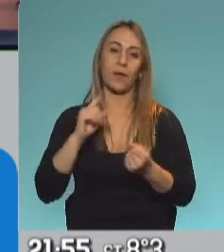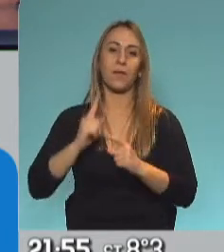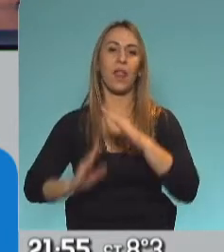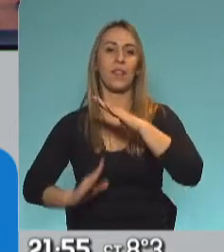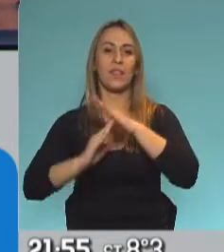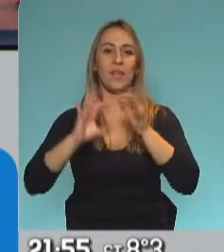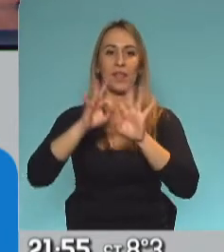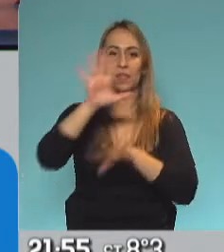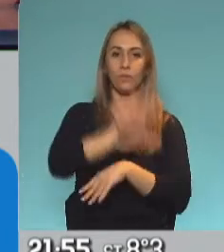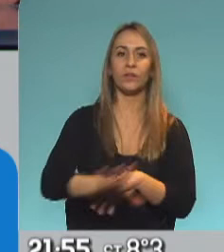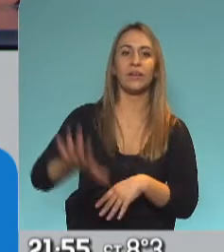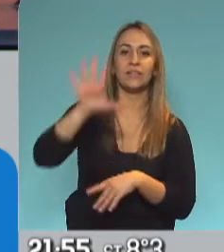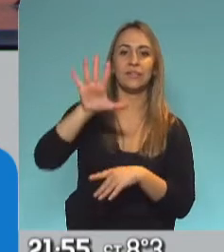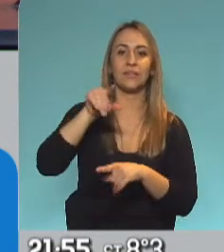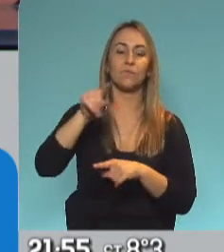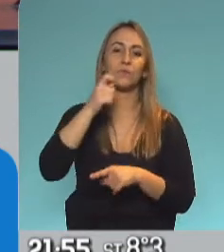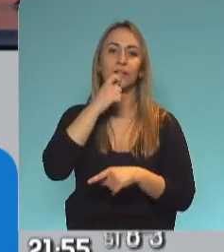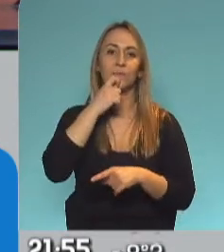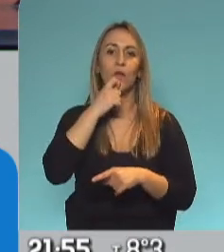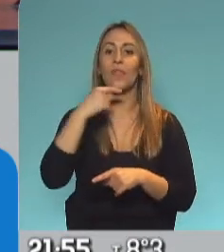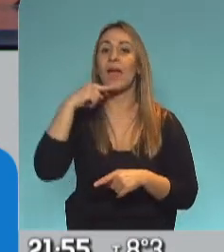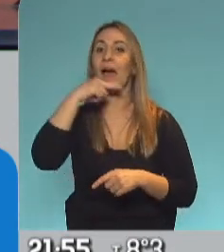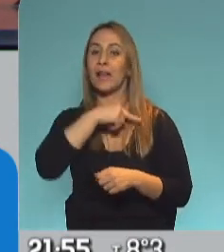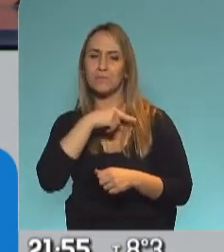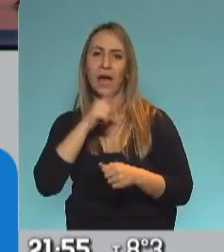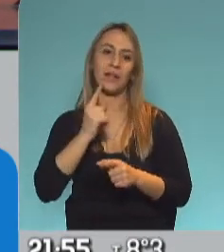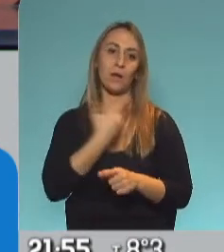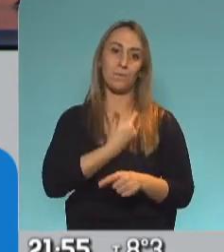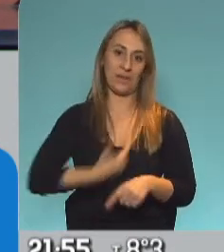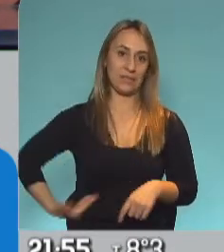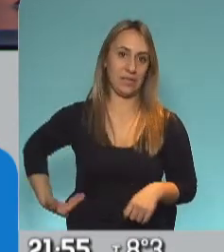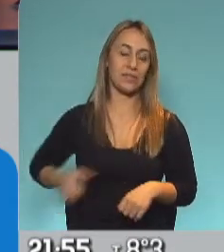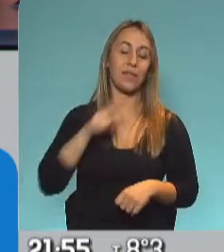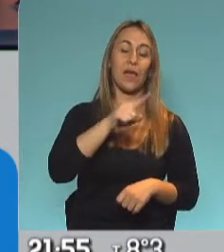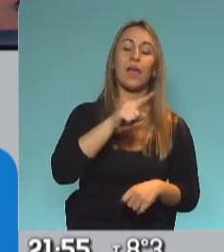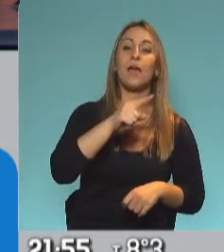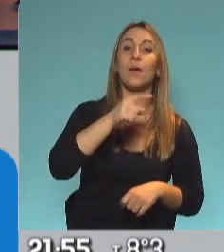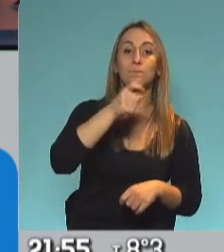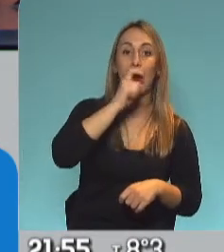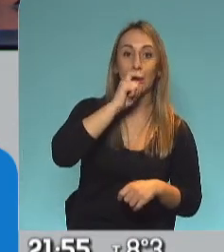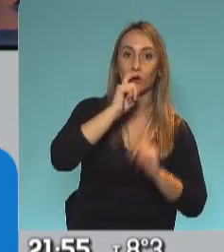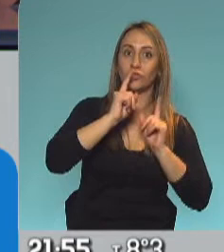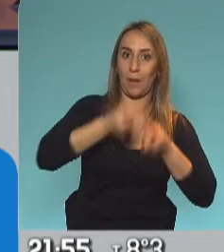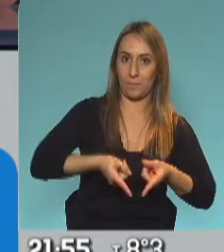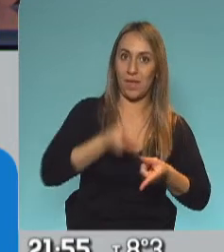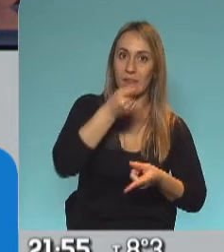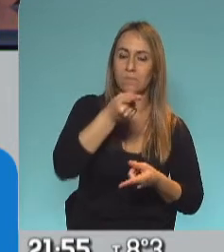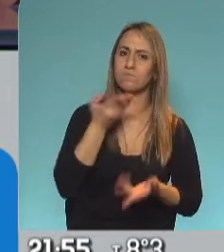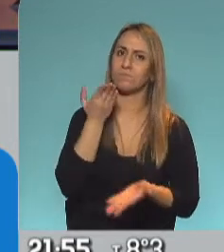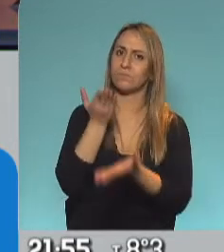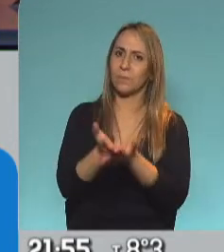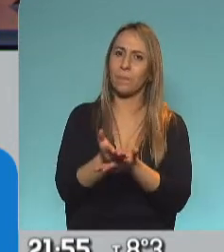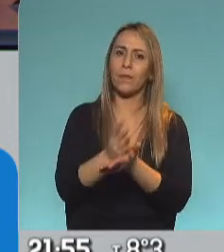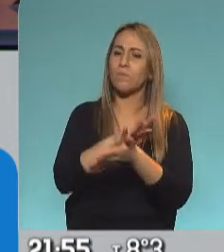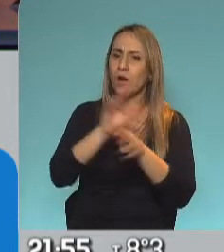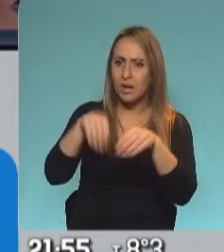Europea, Alemania, por ejemplo, y el caso del presidente francés Emmanuel Macron también, pidiendo que se esclarezca este resultado.